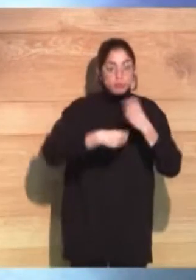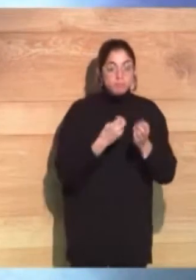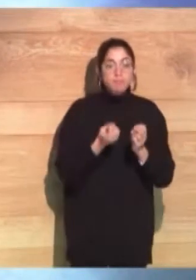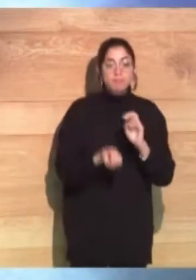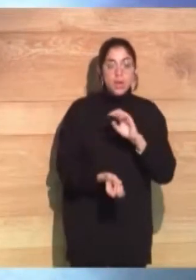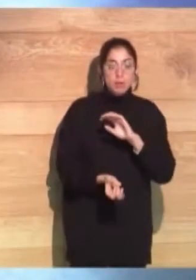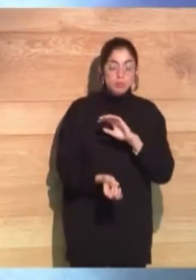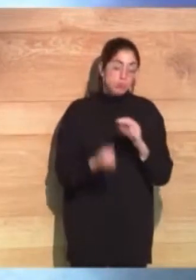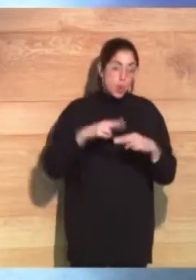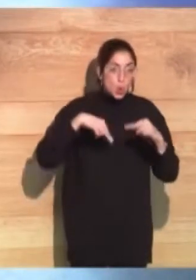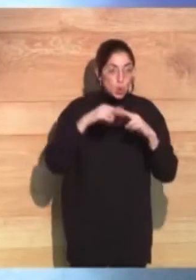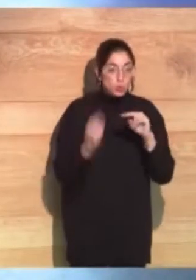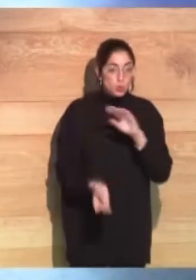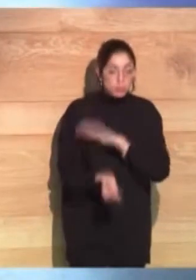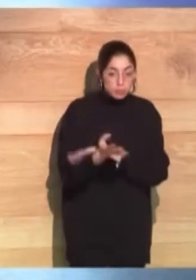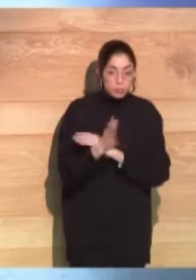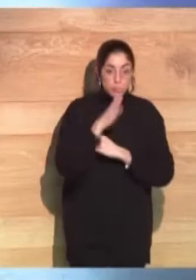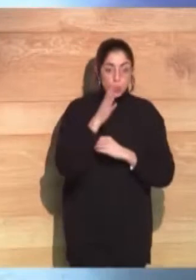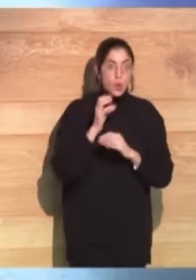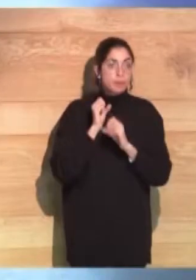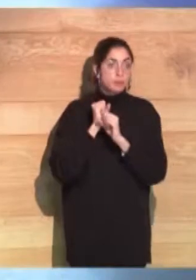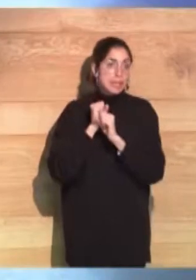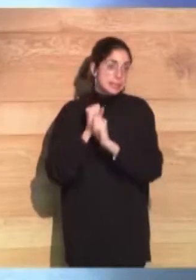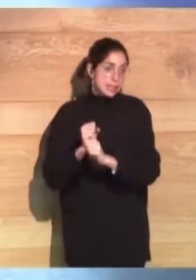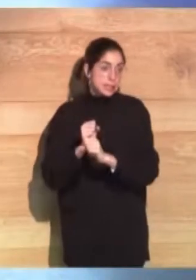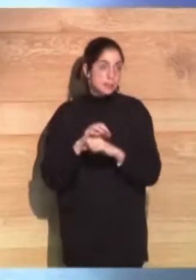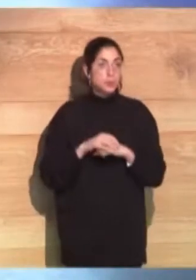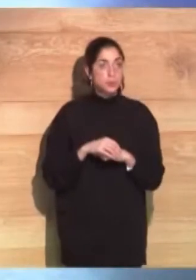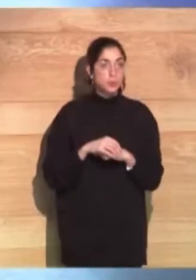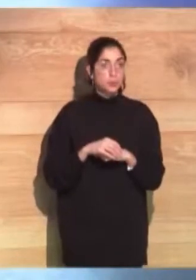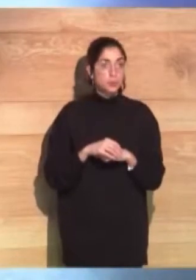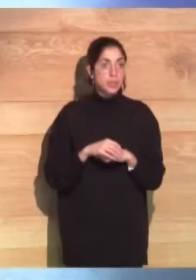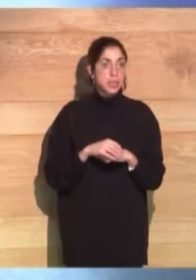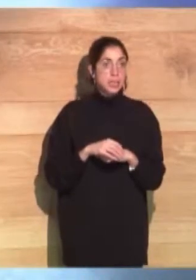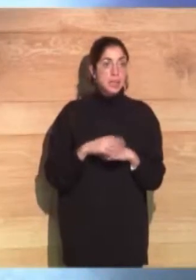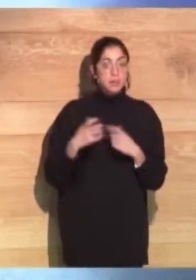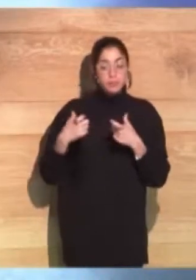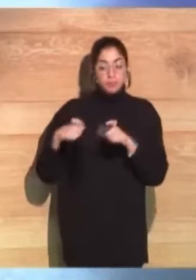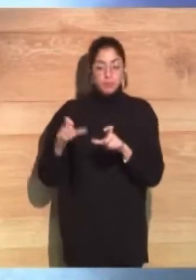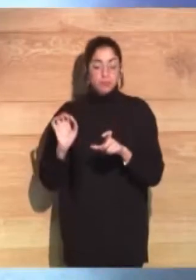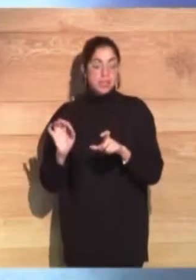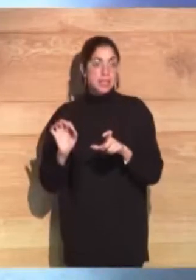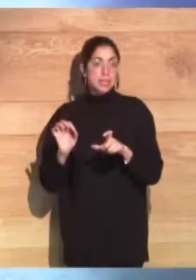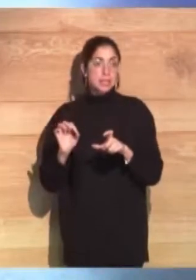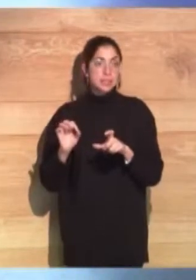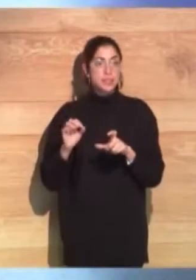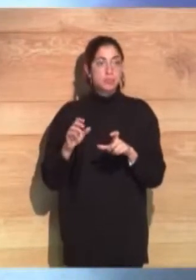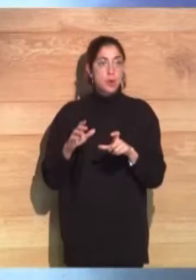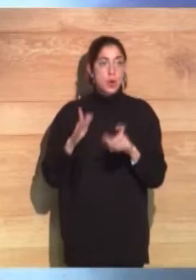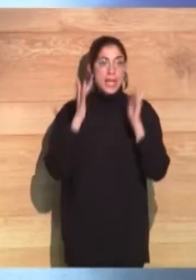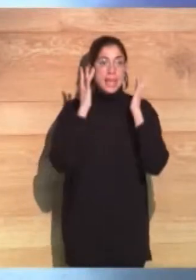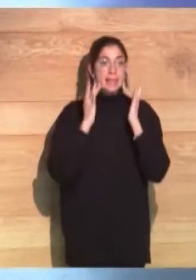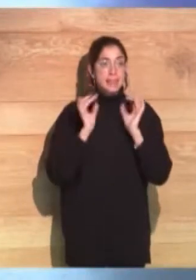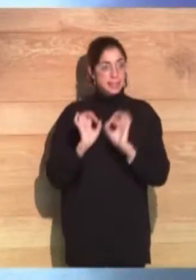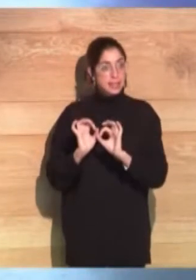lado estaba la población indígena y luego también estaban los que retornaban al país.